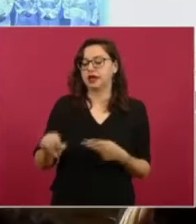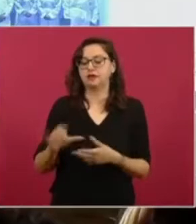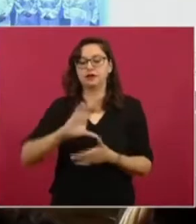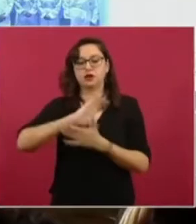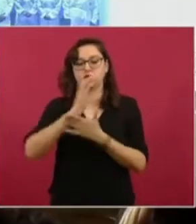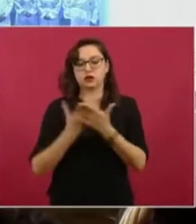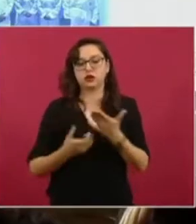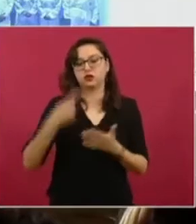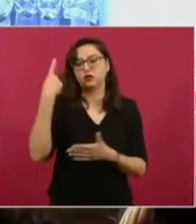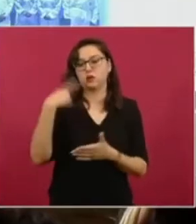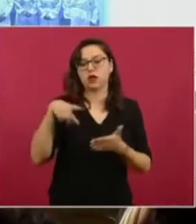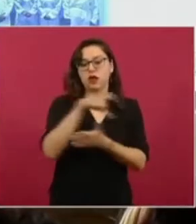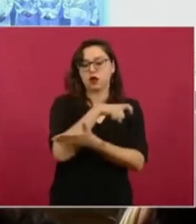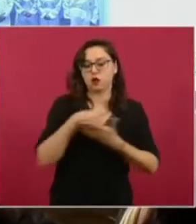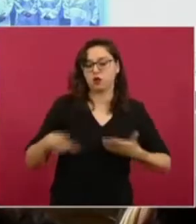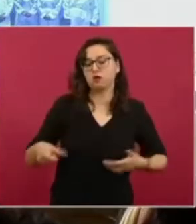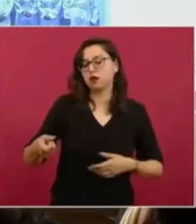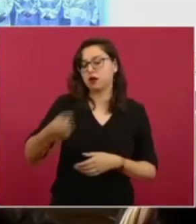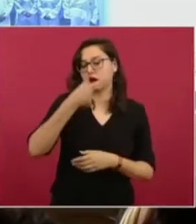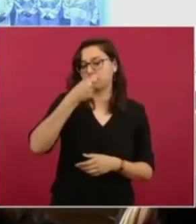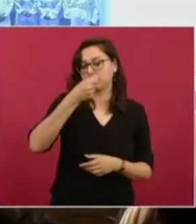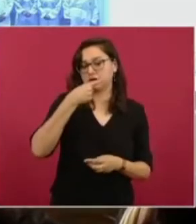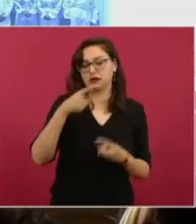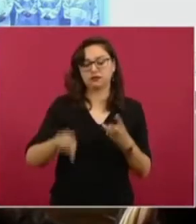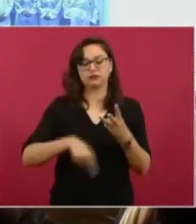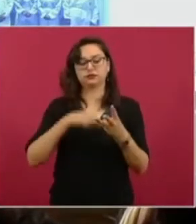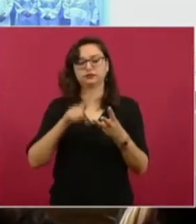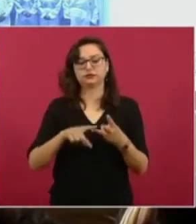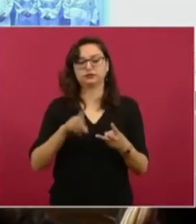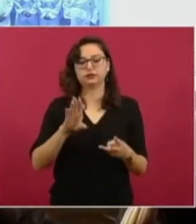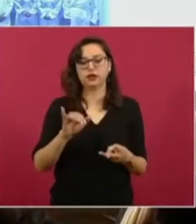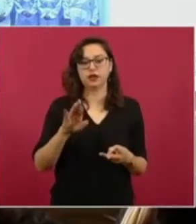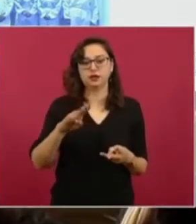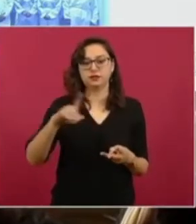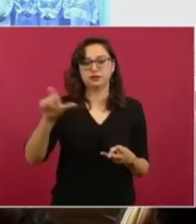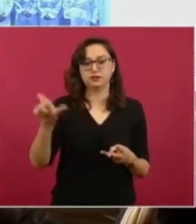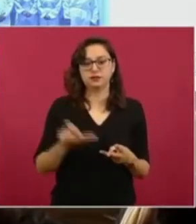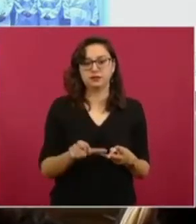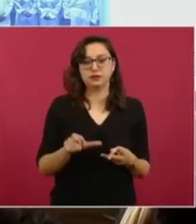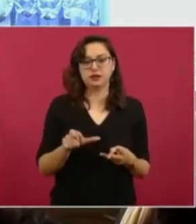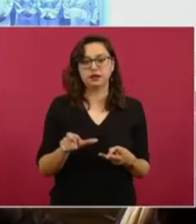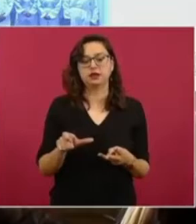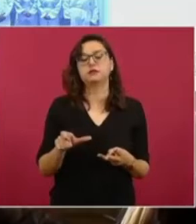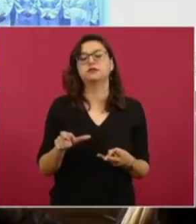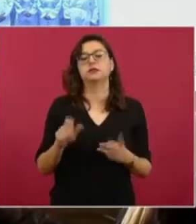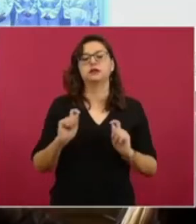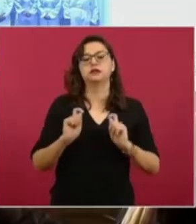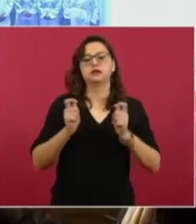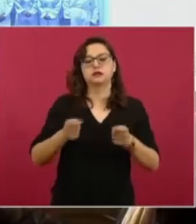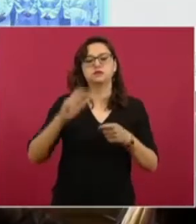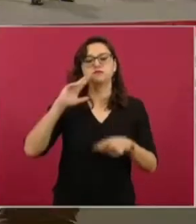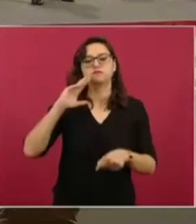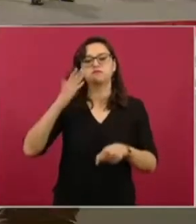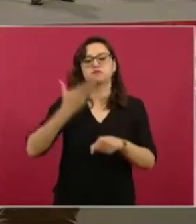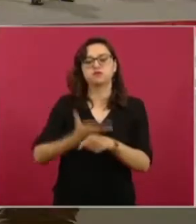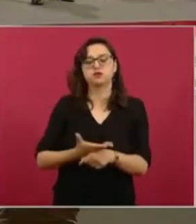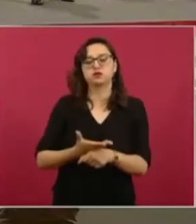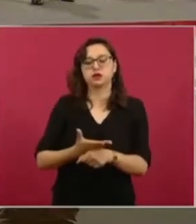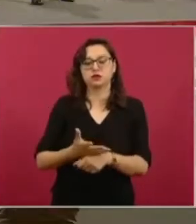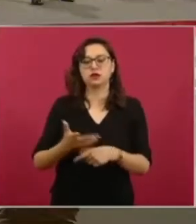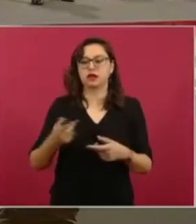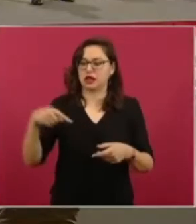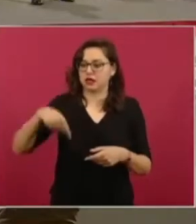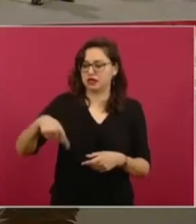que ya mencioné. Birmex, que tiene la encomienda por parte del señor presidente de producir vacunas,